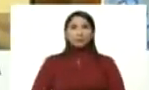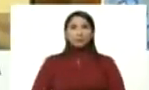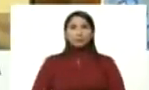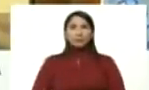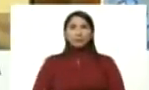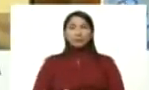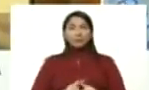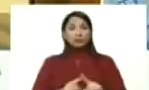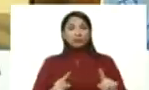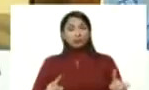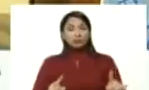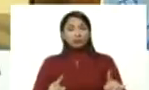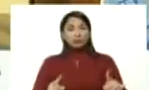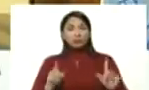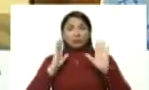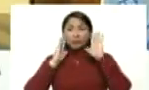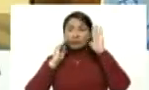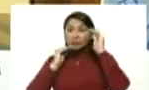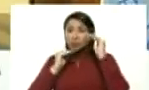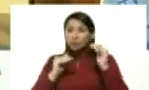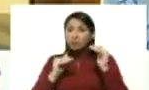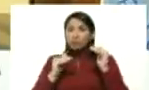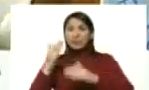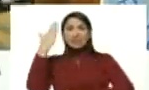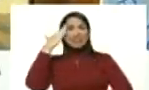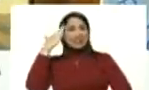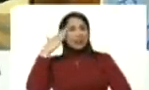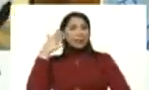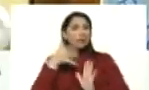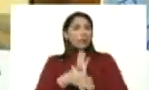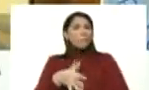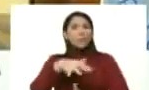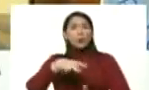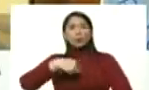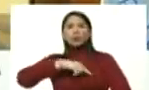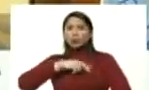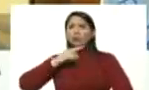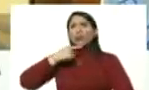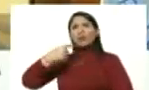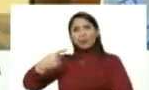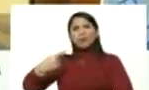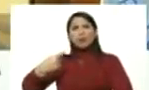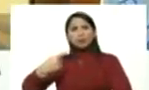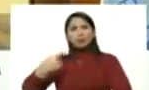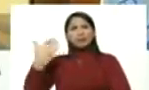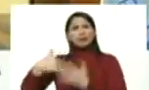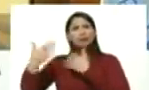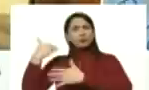Para que estén alerta de esta situación, nosotros le dijimos hace